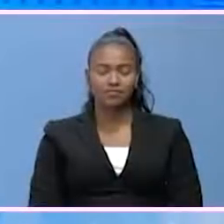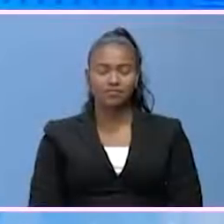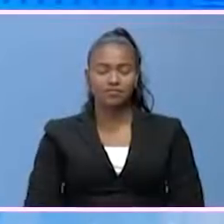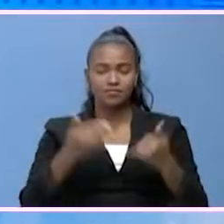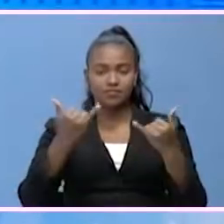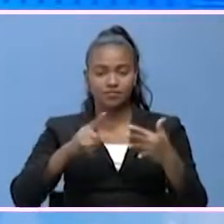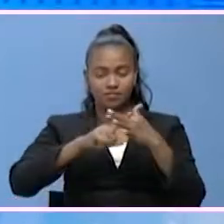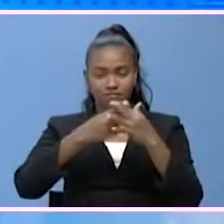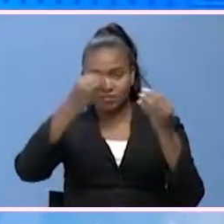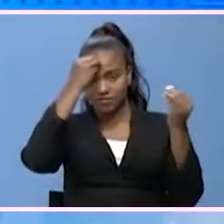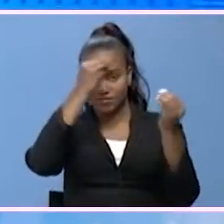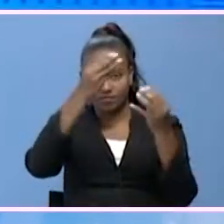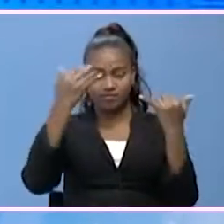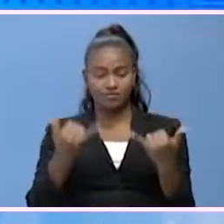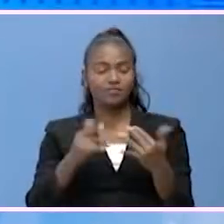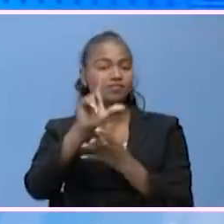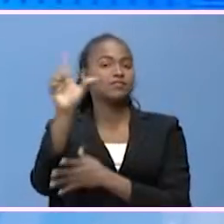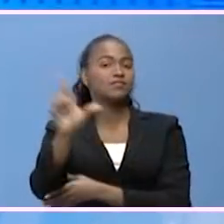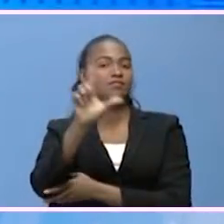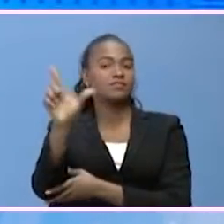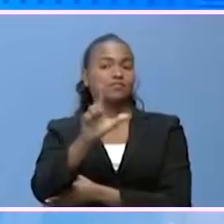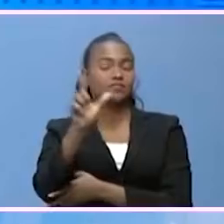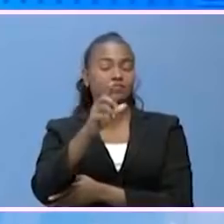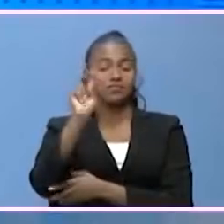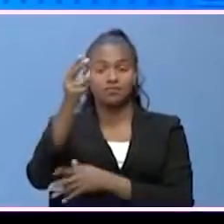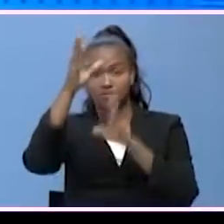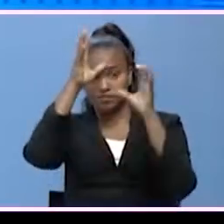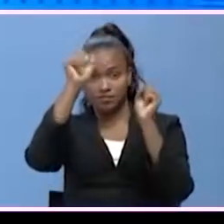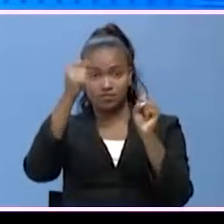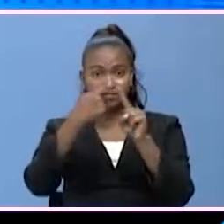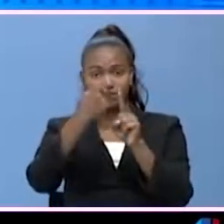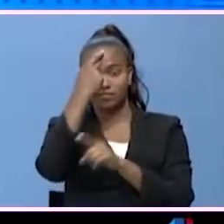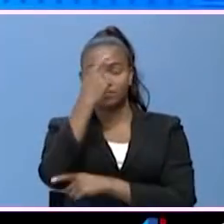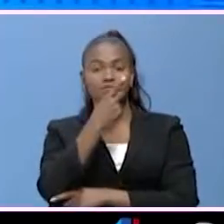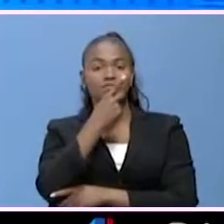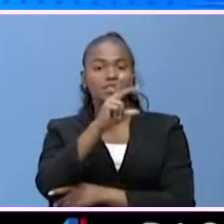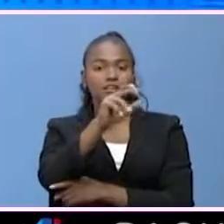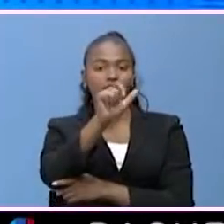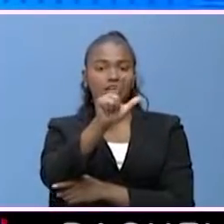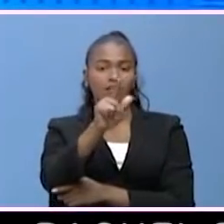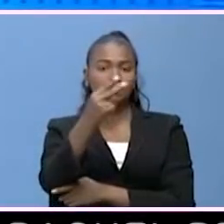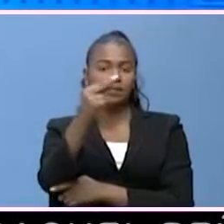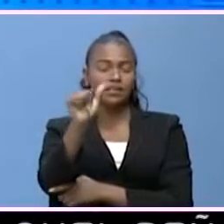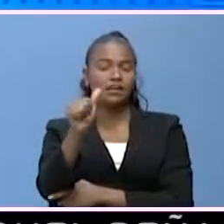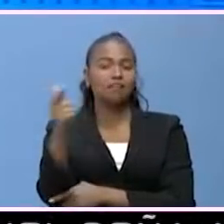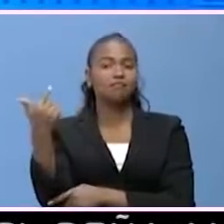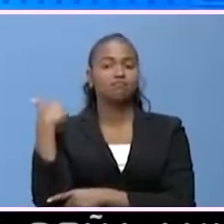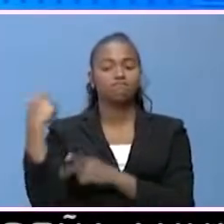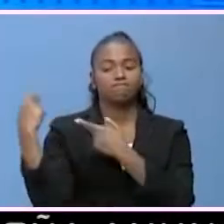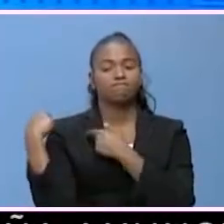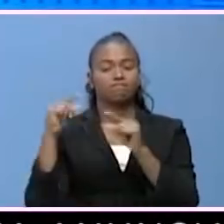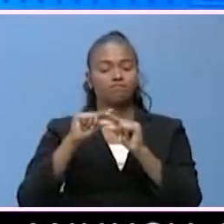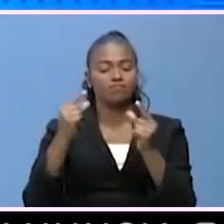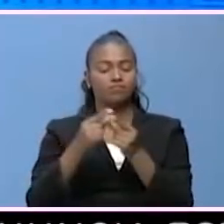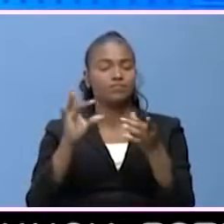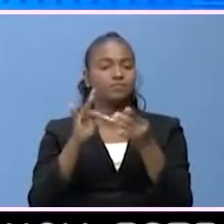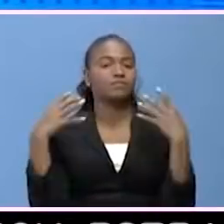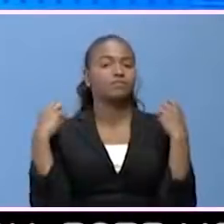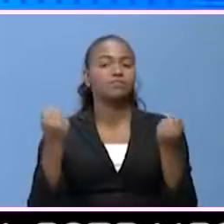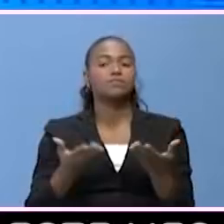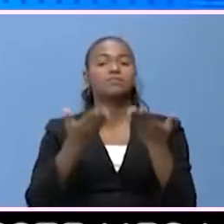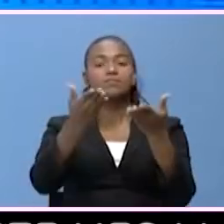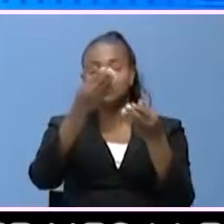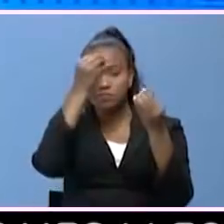Amigos, iniciamos con las informaciones de este lunes. La vicepresidenta de la República, Raquel Peña, quien preside el Gabinete de Salud,